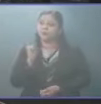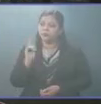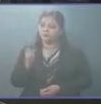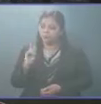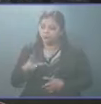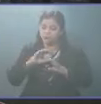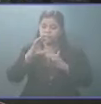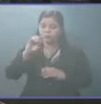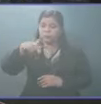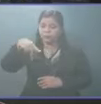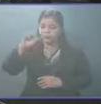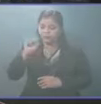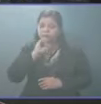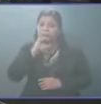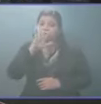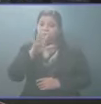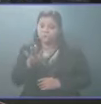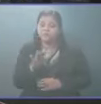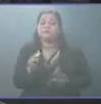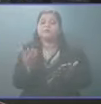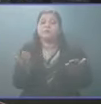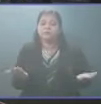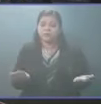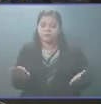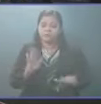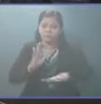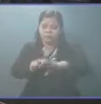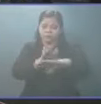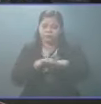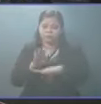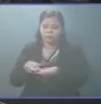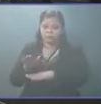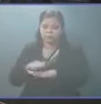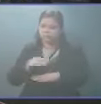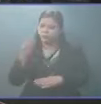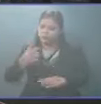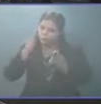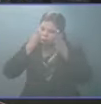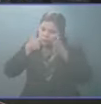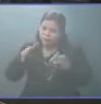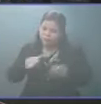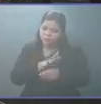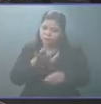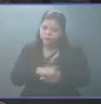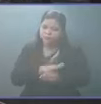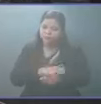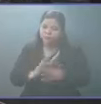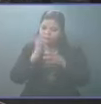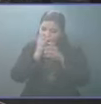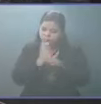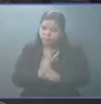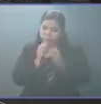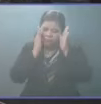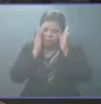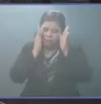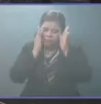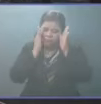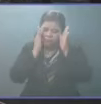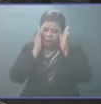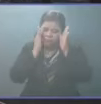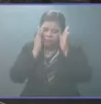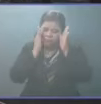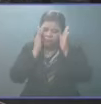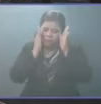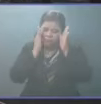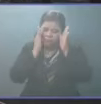Organización Panamericana para la Salud hacía un llamado por una atención integral, integrada y centrada en las personas y por